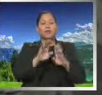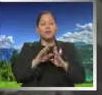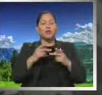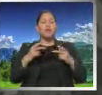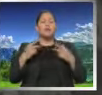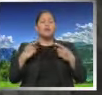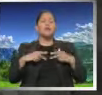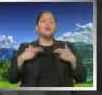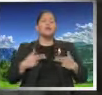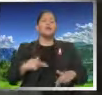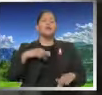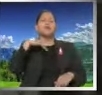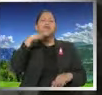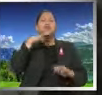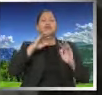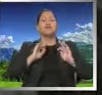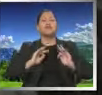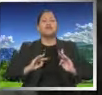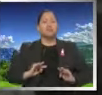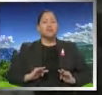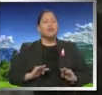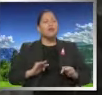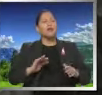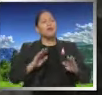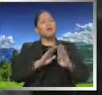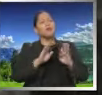¿no? Exacto. De esta nueva